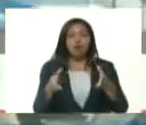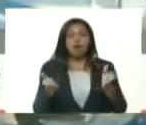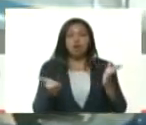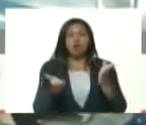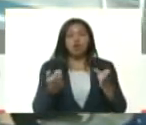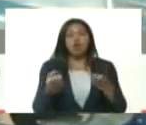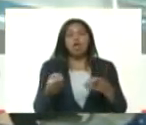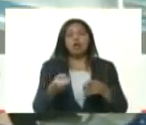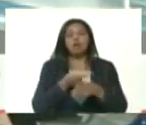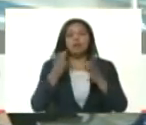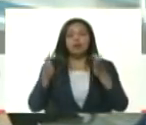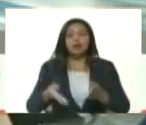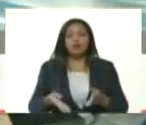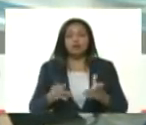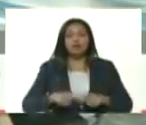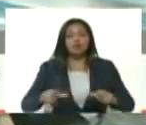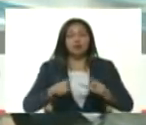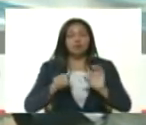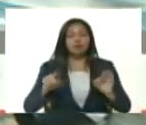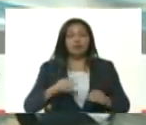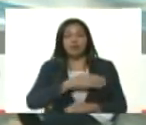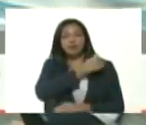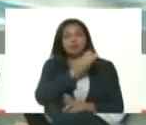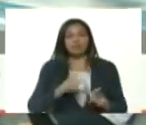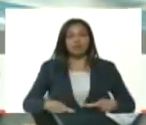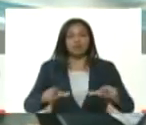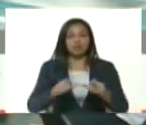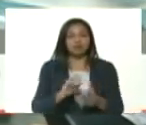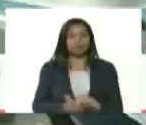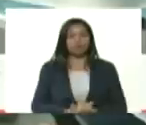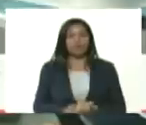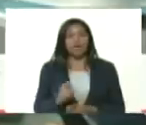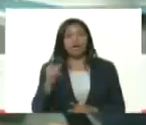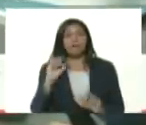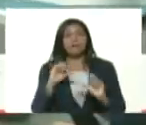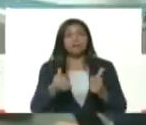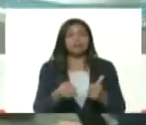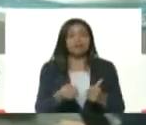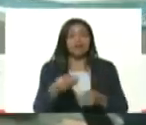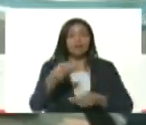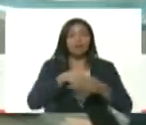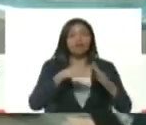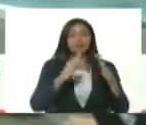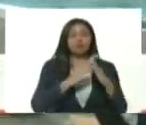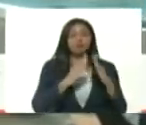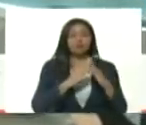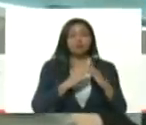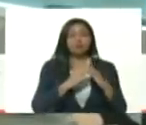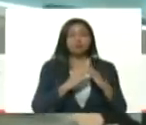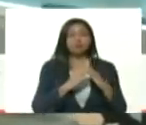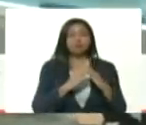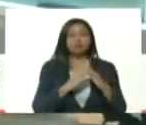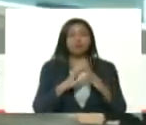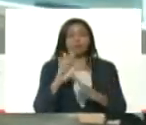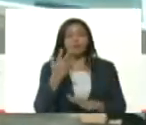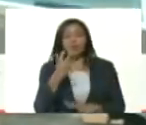gobernador y el jefe militar de la zona. Y allí van a entrar en una cuarentena